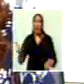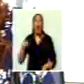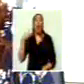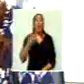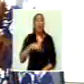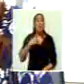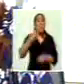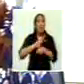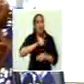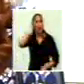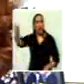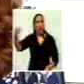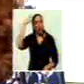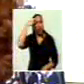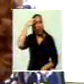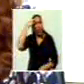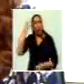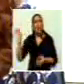como corresponde.